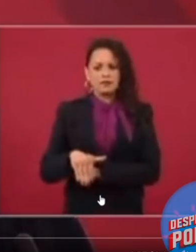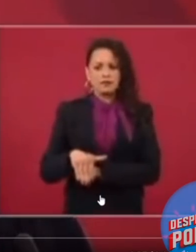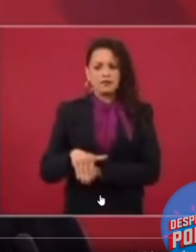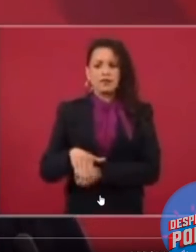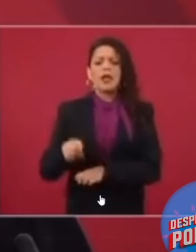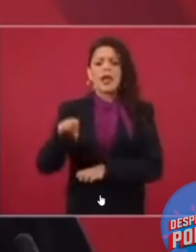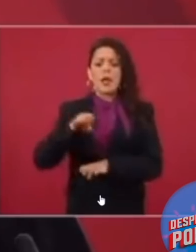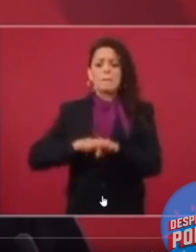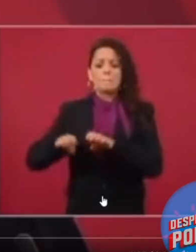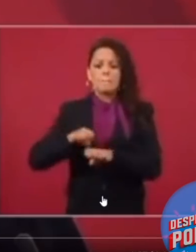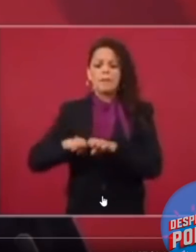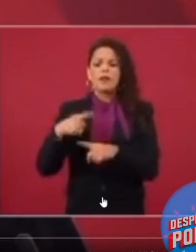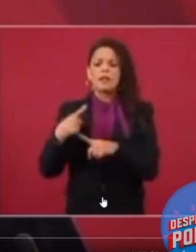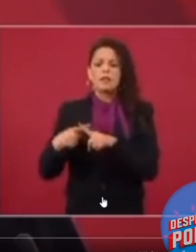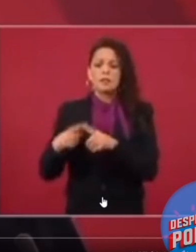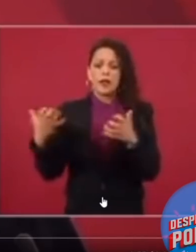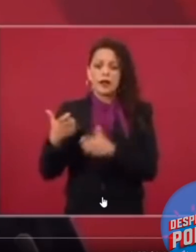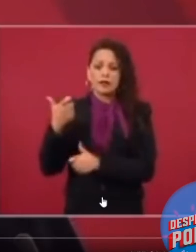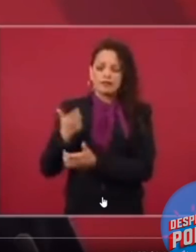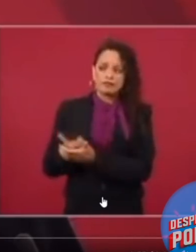¿qué empresas son las que están financiando?